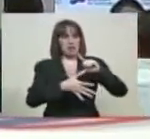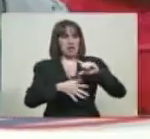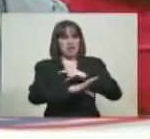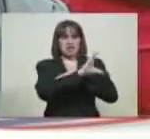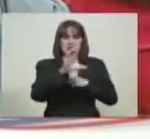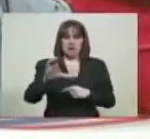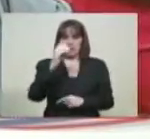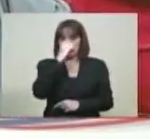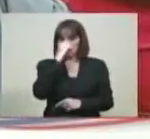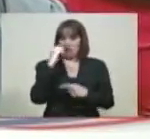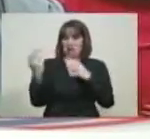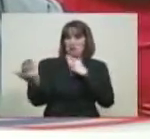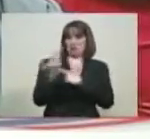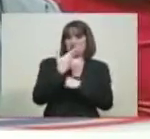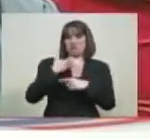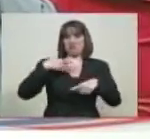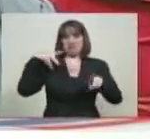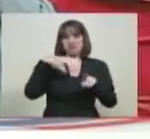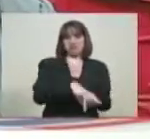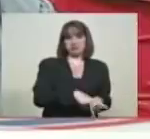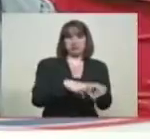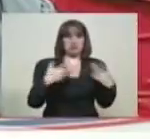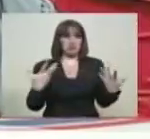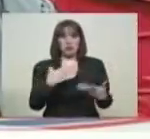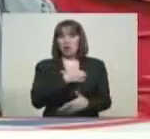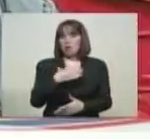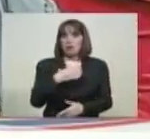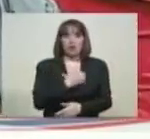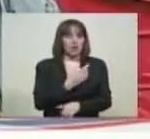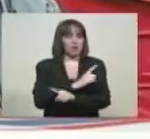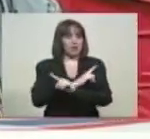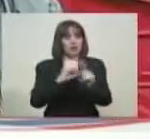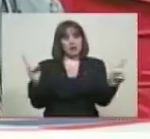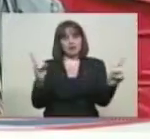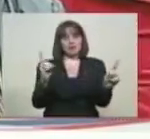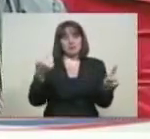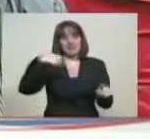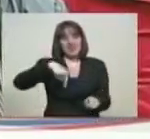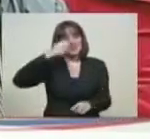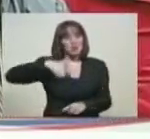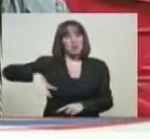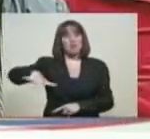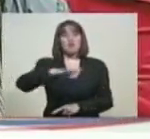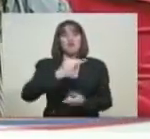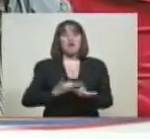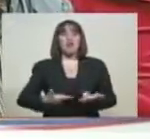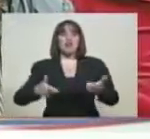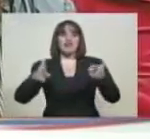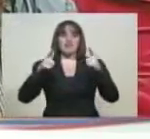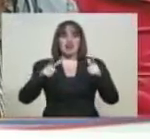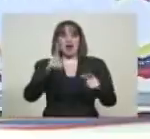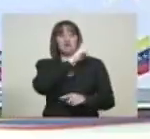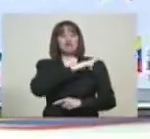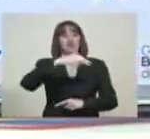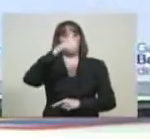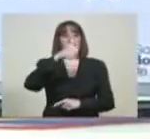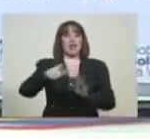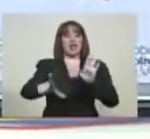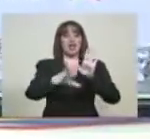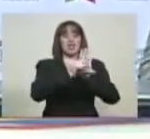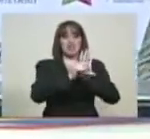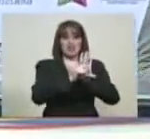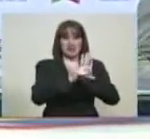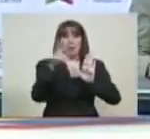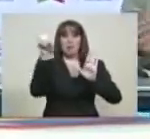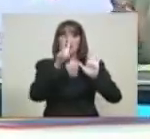y el caribe como que fuéramos imperios coloniales no aquí hay un pueblo libre a que hay autoridades legítimas venezuela tiene una